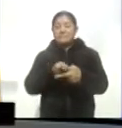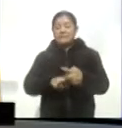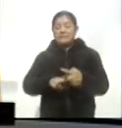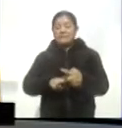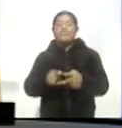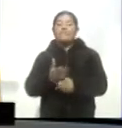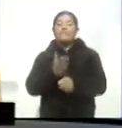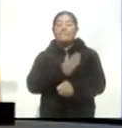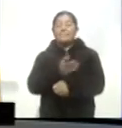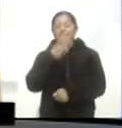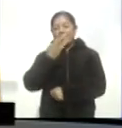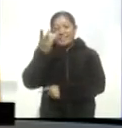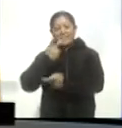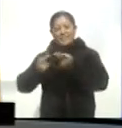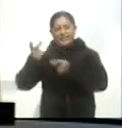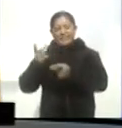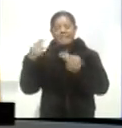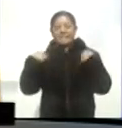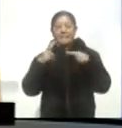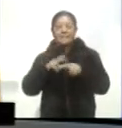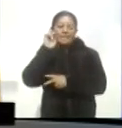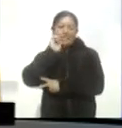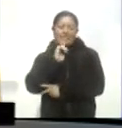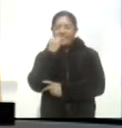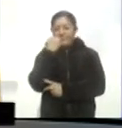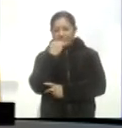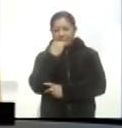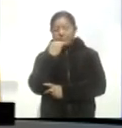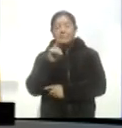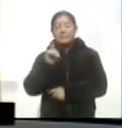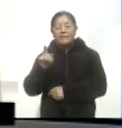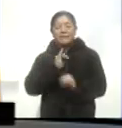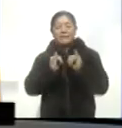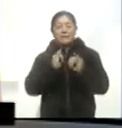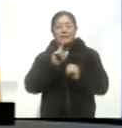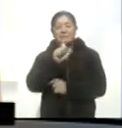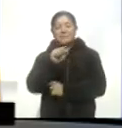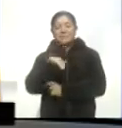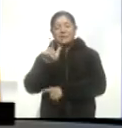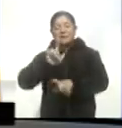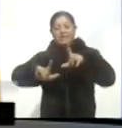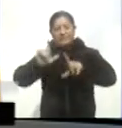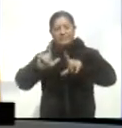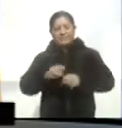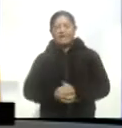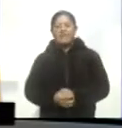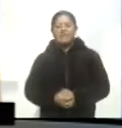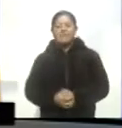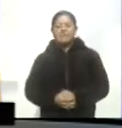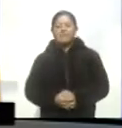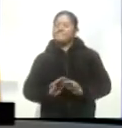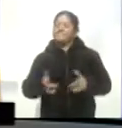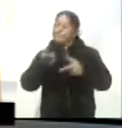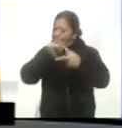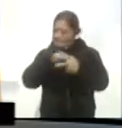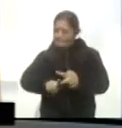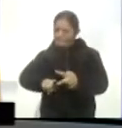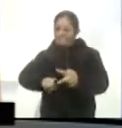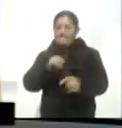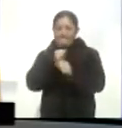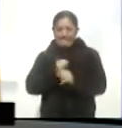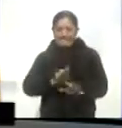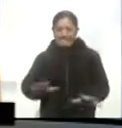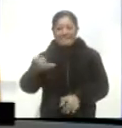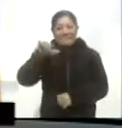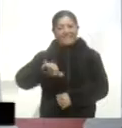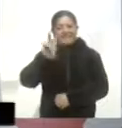pero antes le damos la bienvenida a la maestra Miroslava Amador, intérprete en lengua de señas mexicano. Ahora sí, empezamos con la jornada informativa